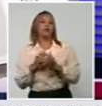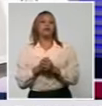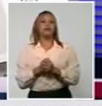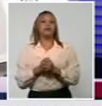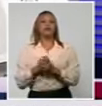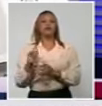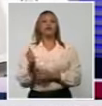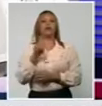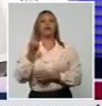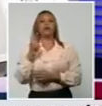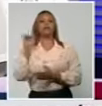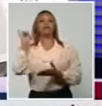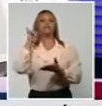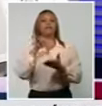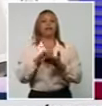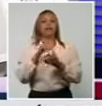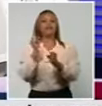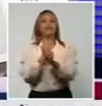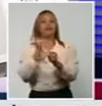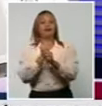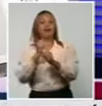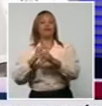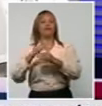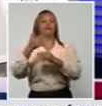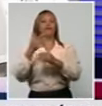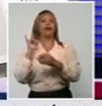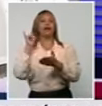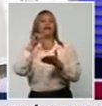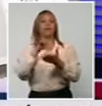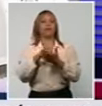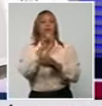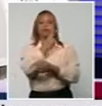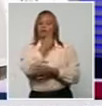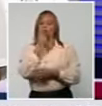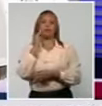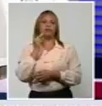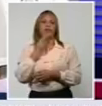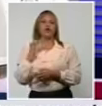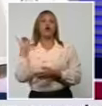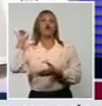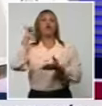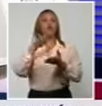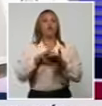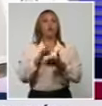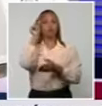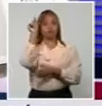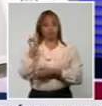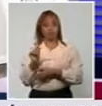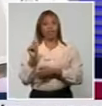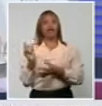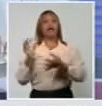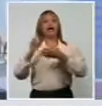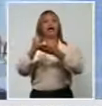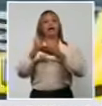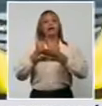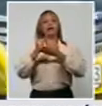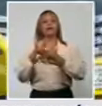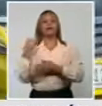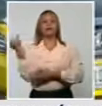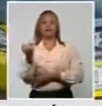están hoy trabajándose en el Aeropuerto Internacional José Martí, o sea, los vuelos humanitarios y la colaboración internacional.